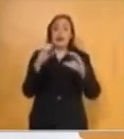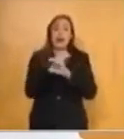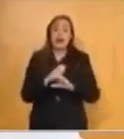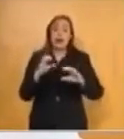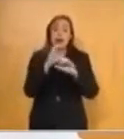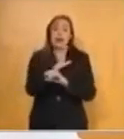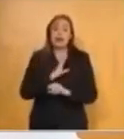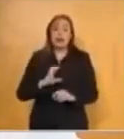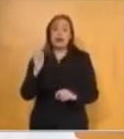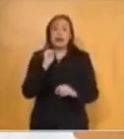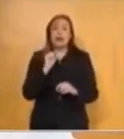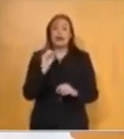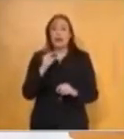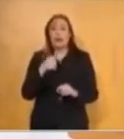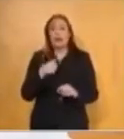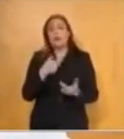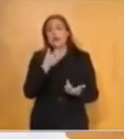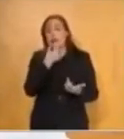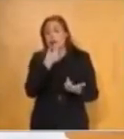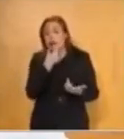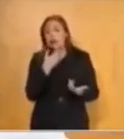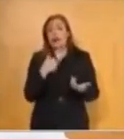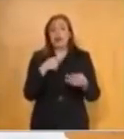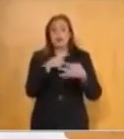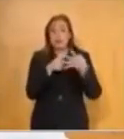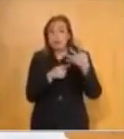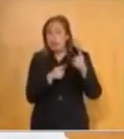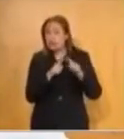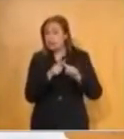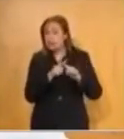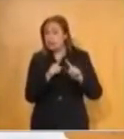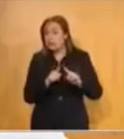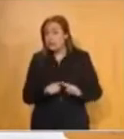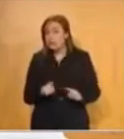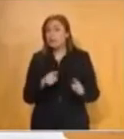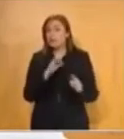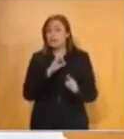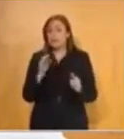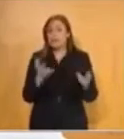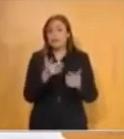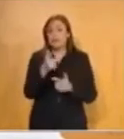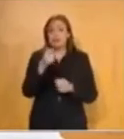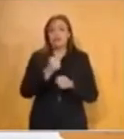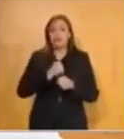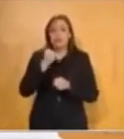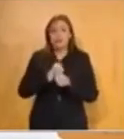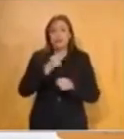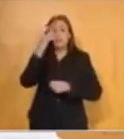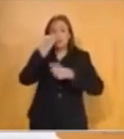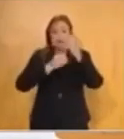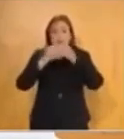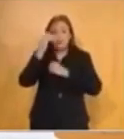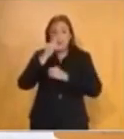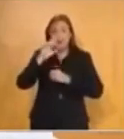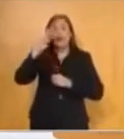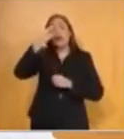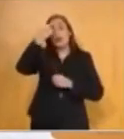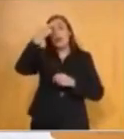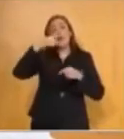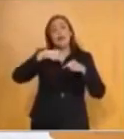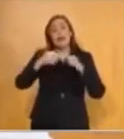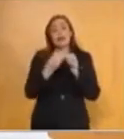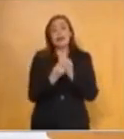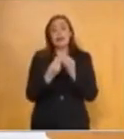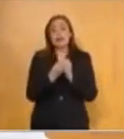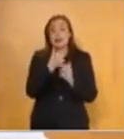y esa, entre otras tantas acciones son las que tú podrías ir realizando para practicar. Recuerda que nuestra clase de inglés es solamente 3